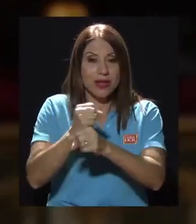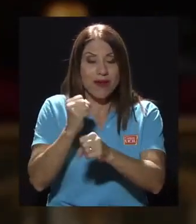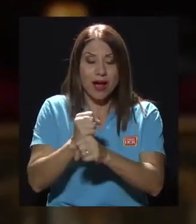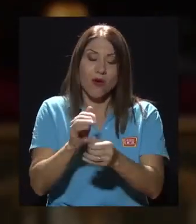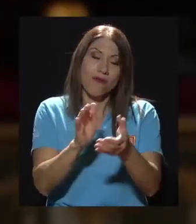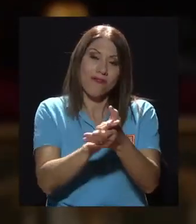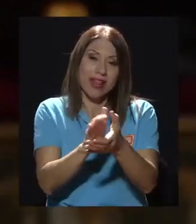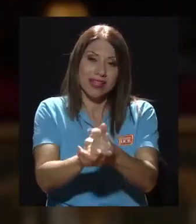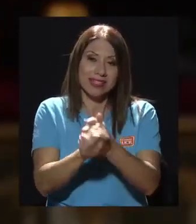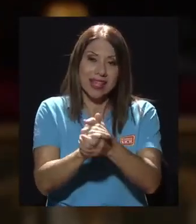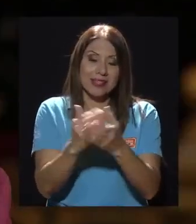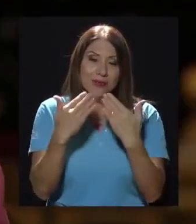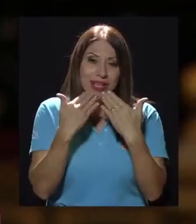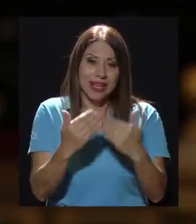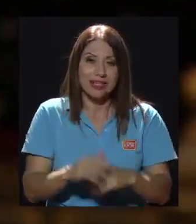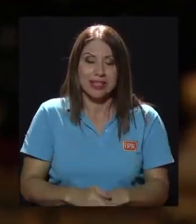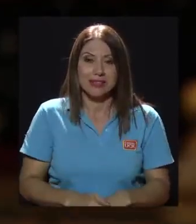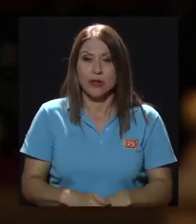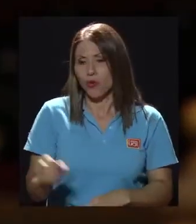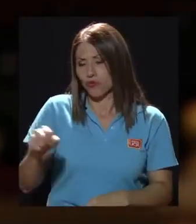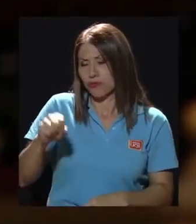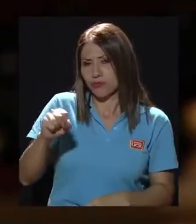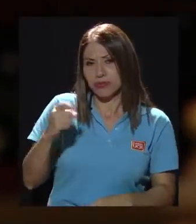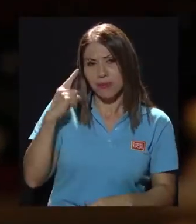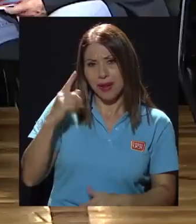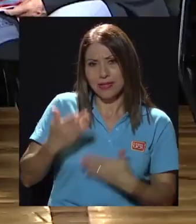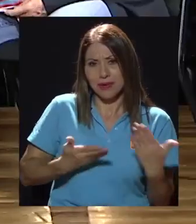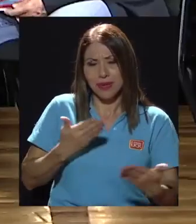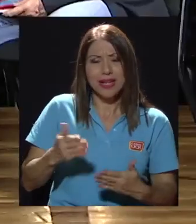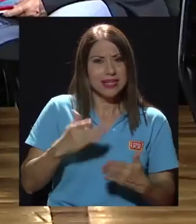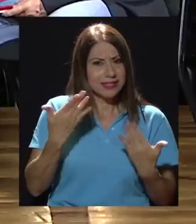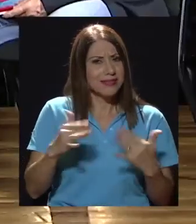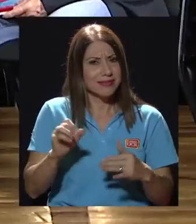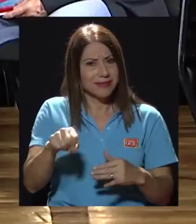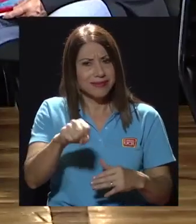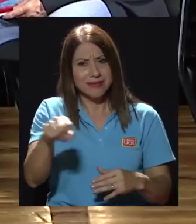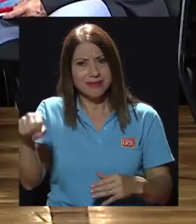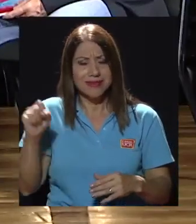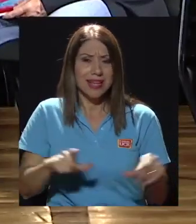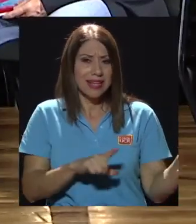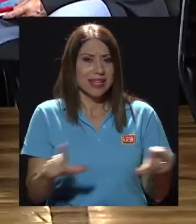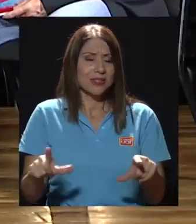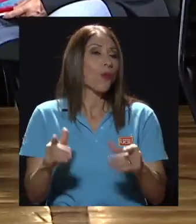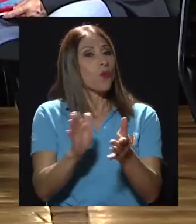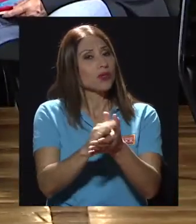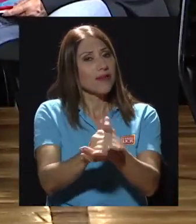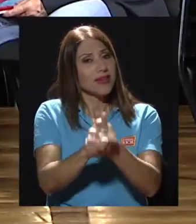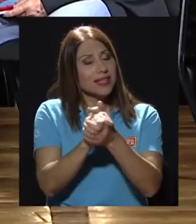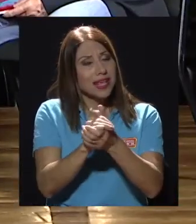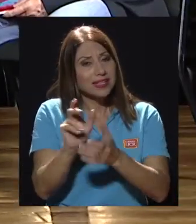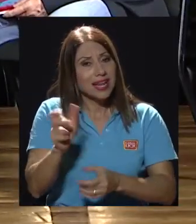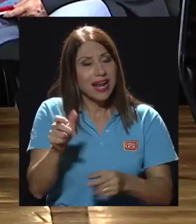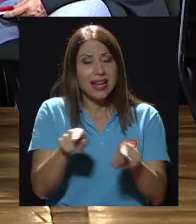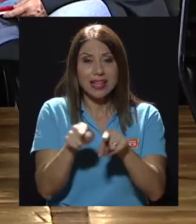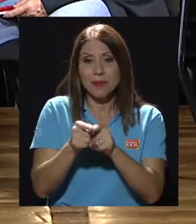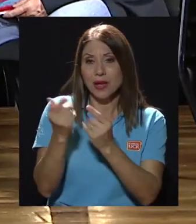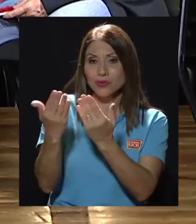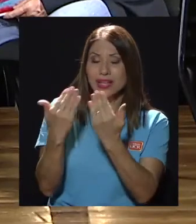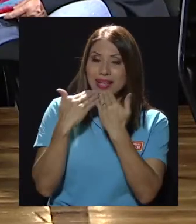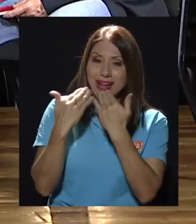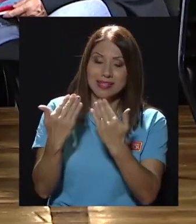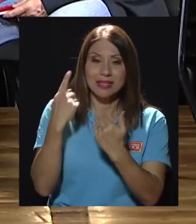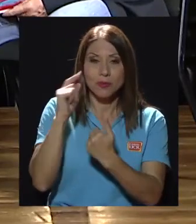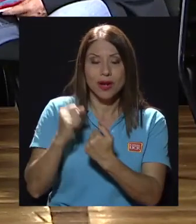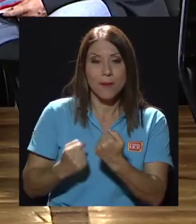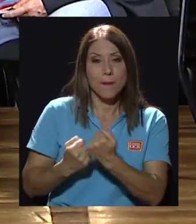que felicidades y muchas gracias. Nos vemos para Dios. Listo, ya estamos. Muchas felicidades al canal. Gracias por usted, por supuesto. Sí. Por todo,